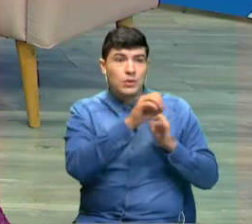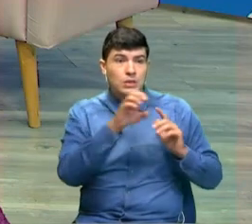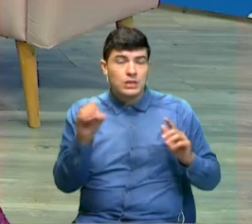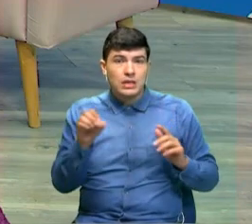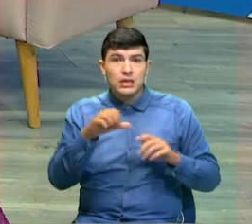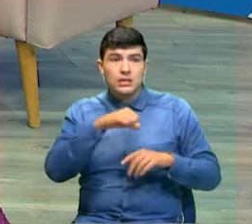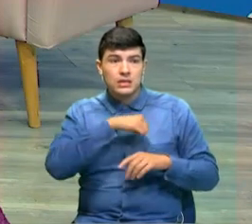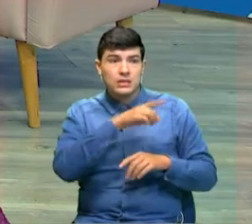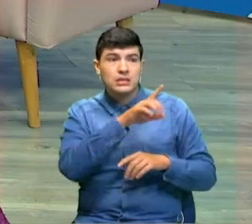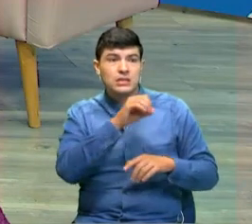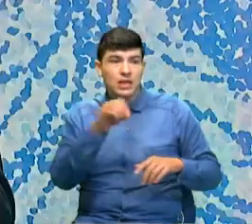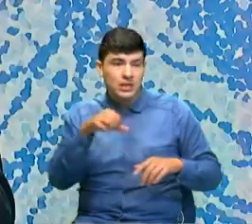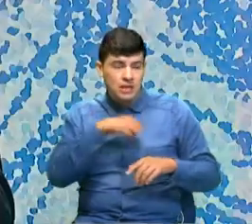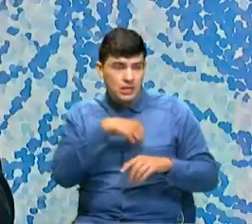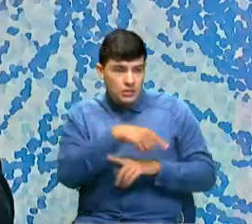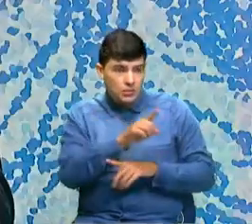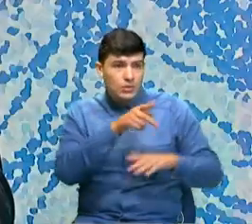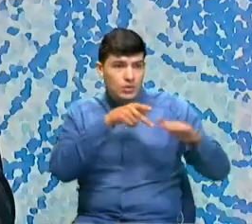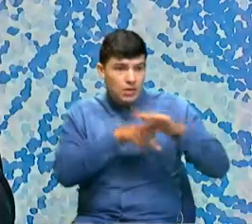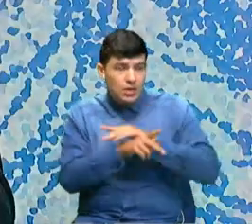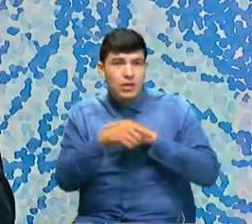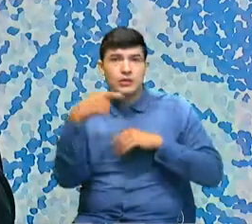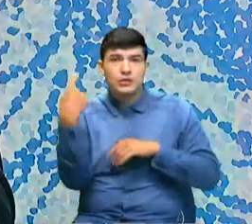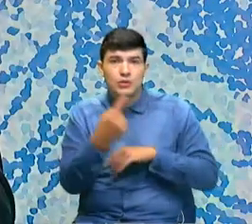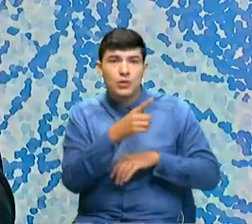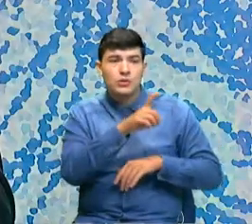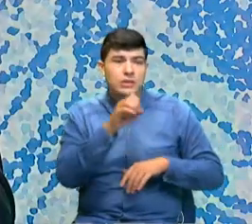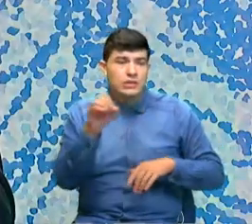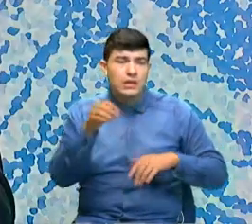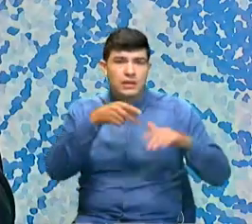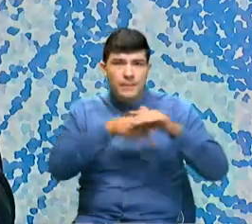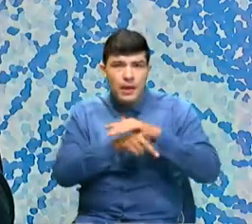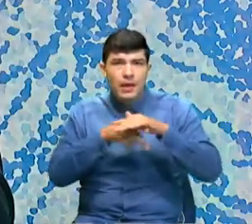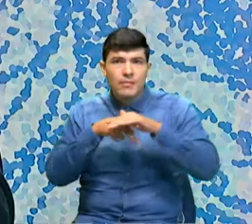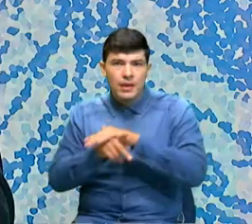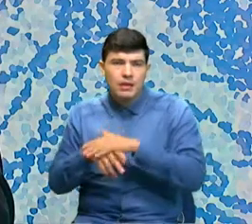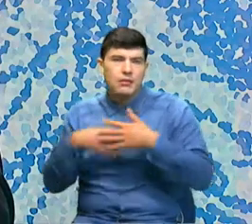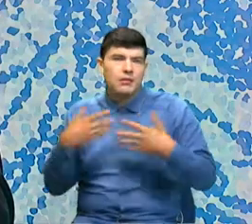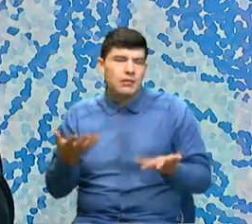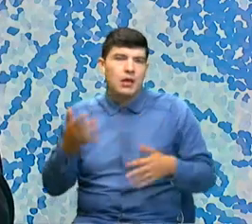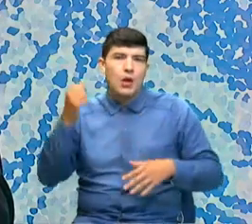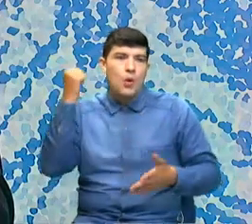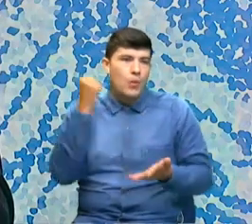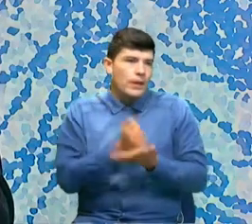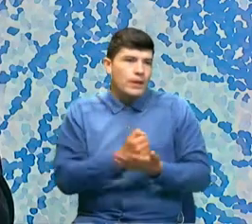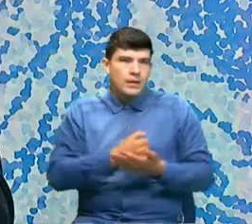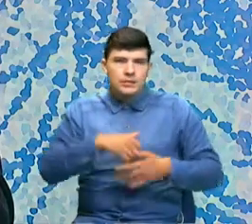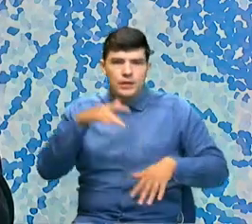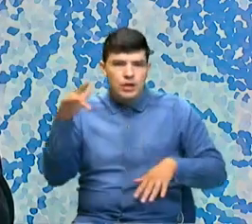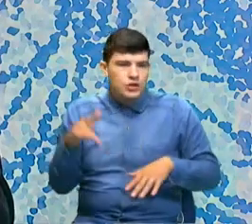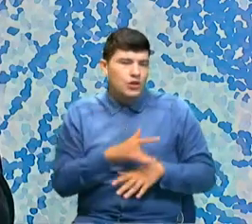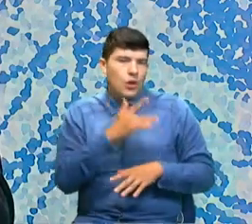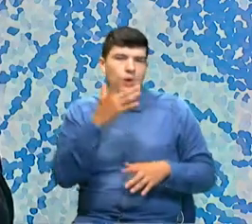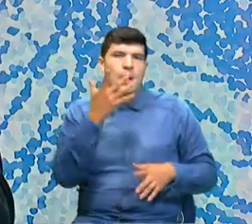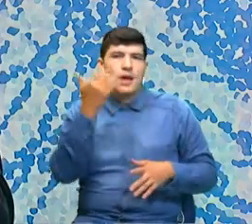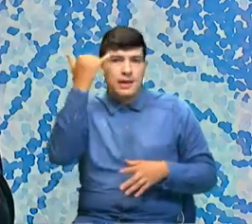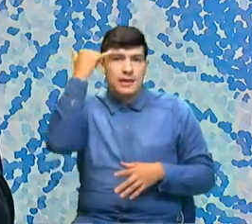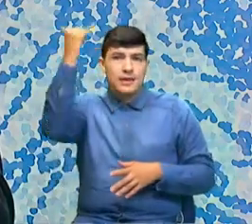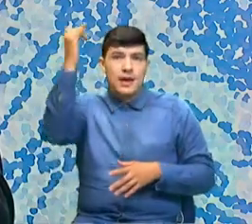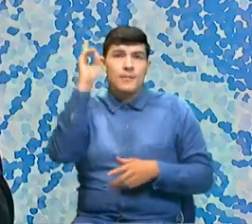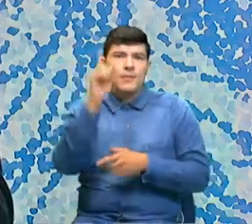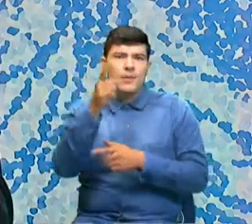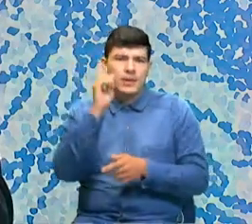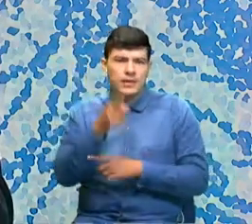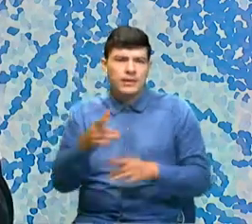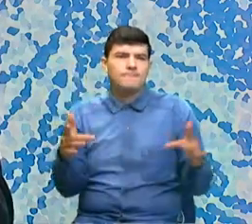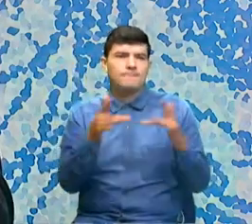100 tienen vehículos y solo hay 60 parqueaderos, pues obligatoriamente toca crear alguna política para